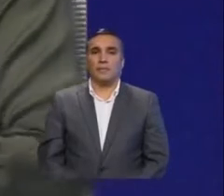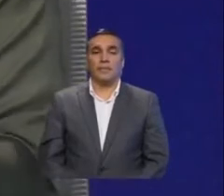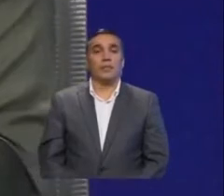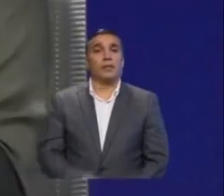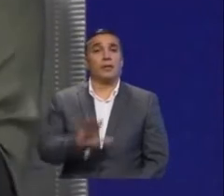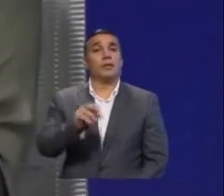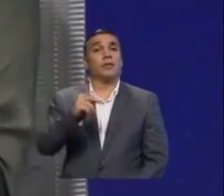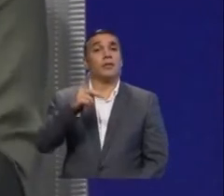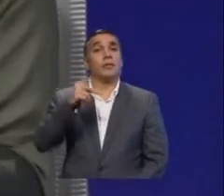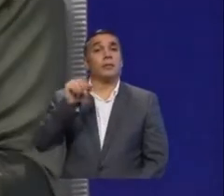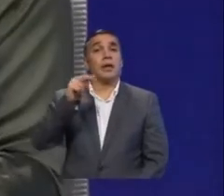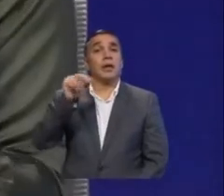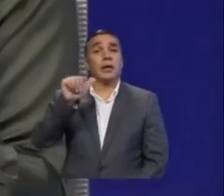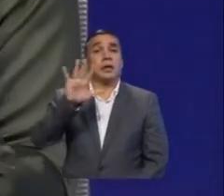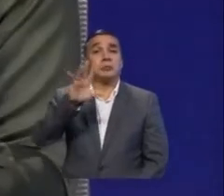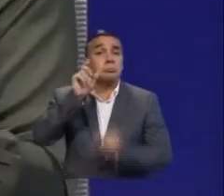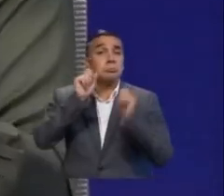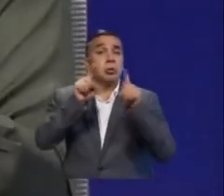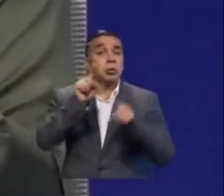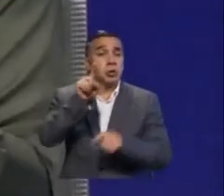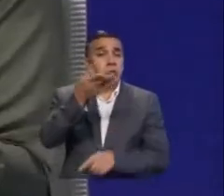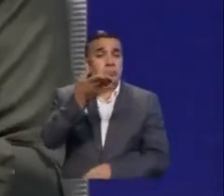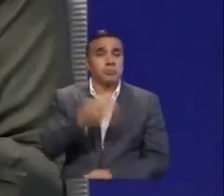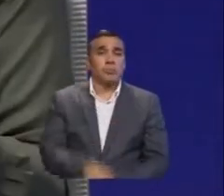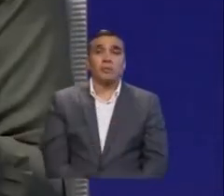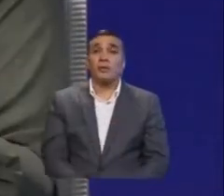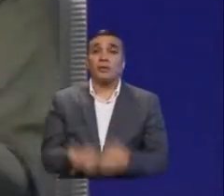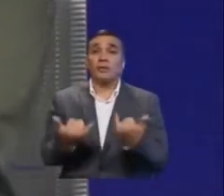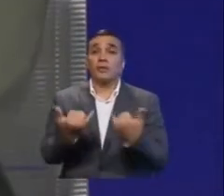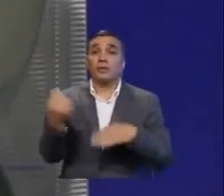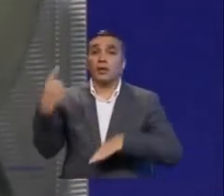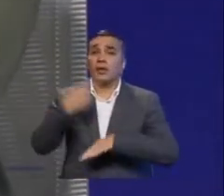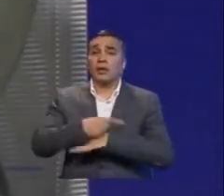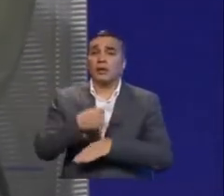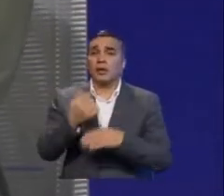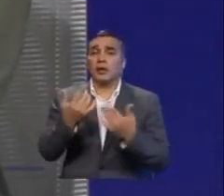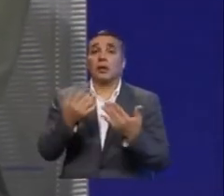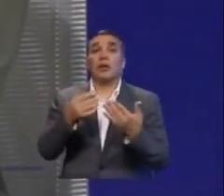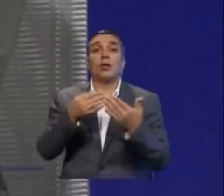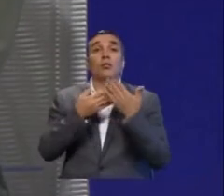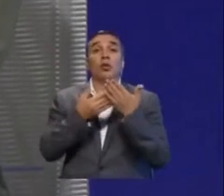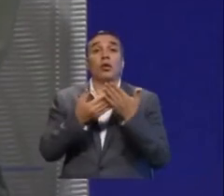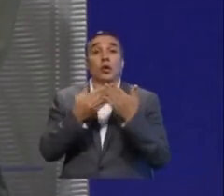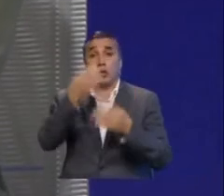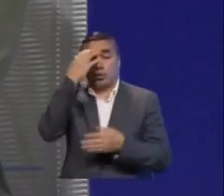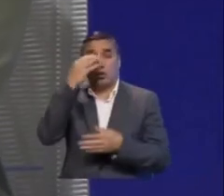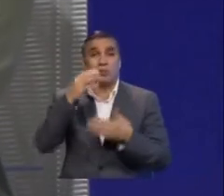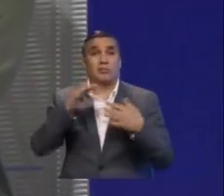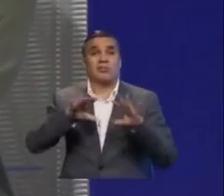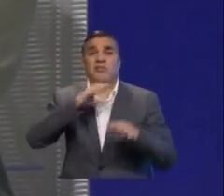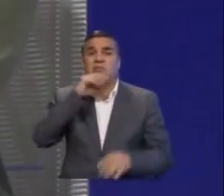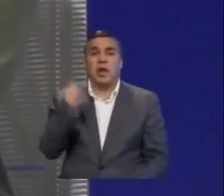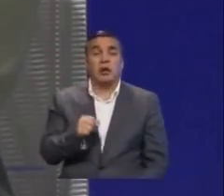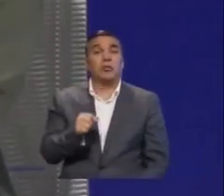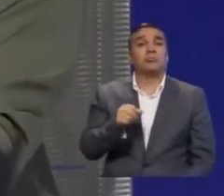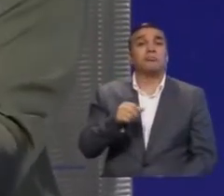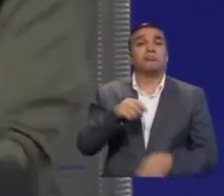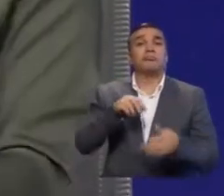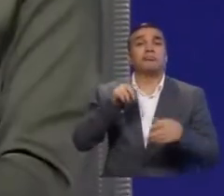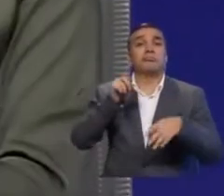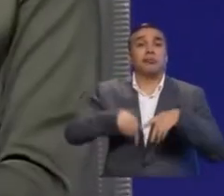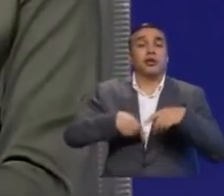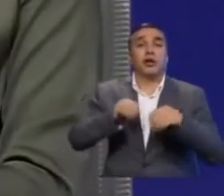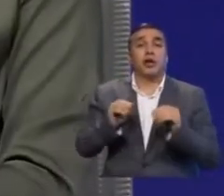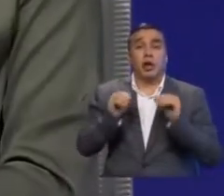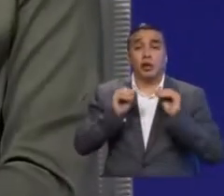Señora Peña, la pregunta para usted en este eje es la siguiente. El modelo educativo vigente es caduco, impide formación integral de la niñez y